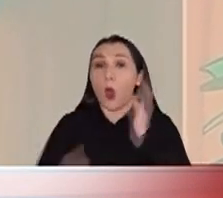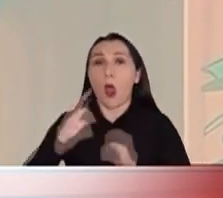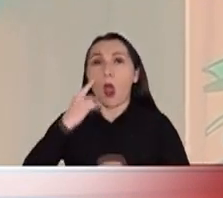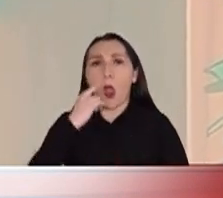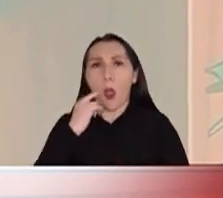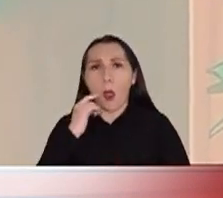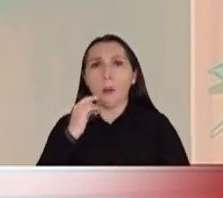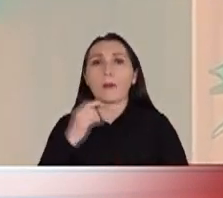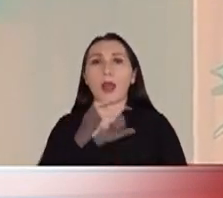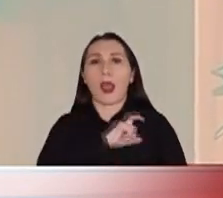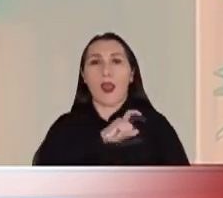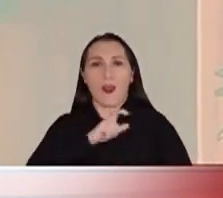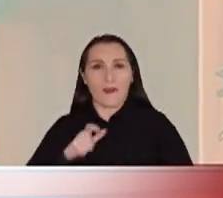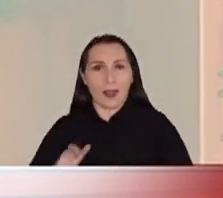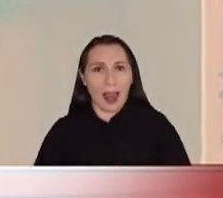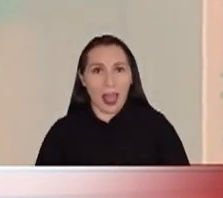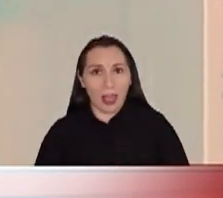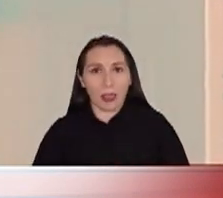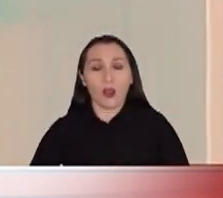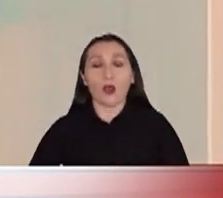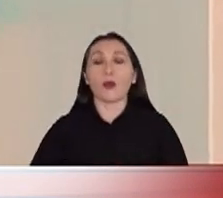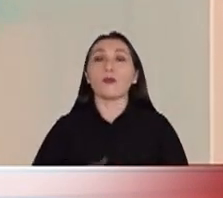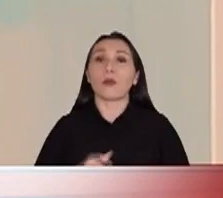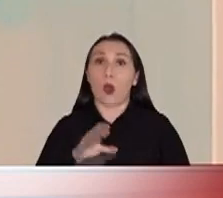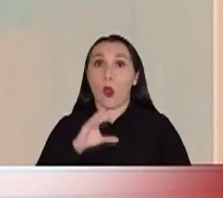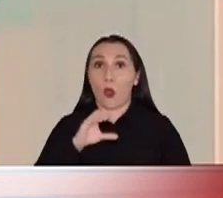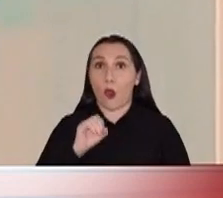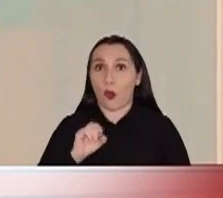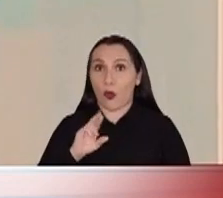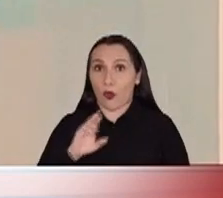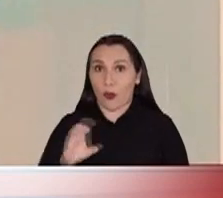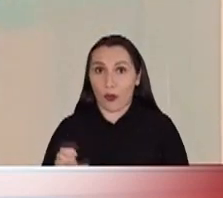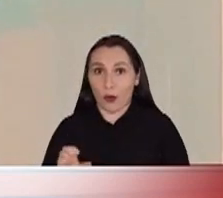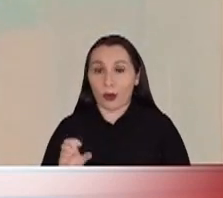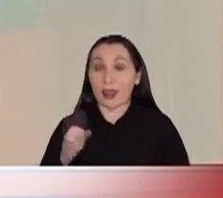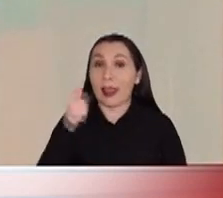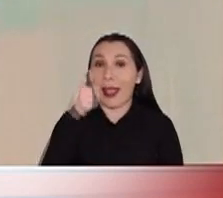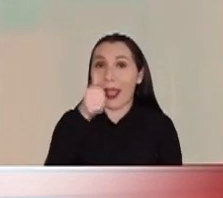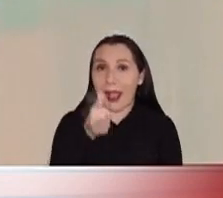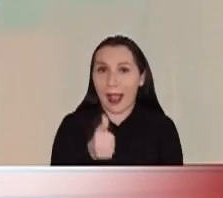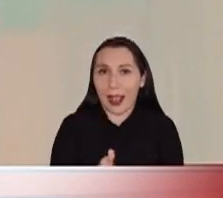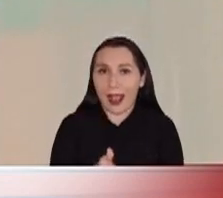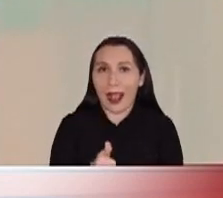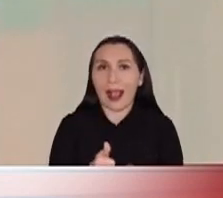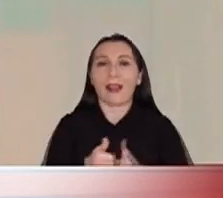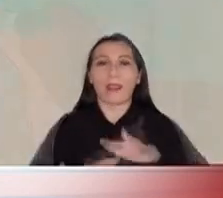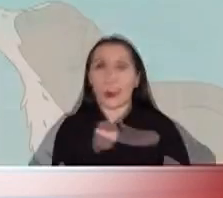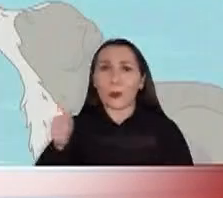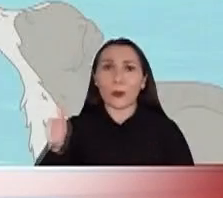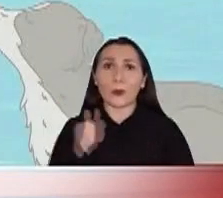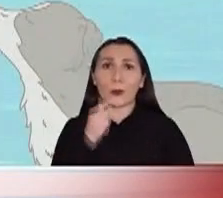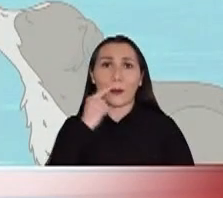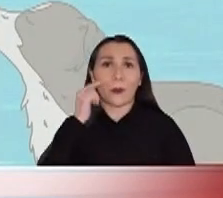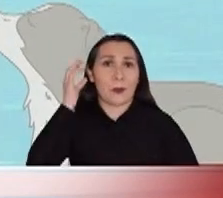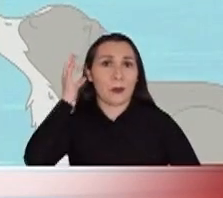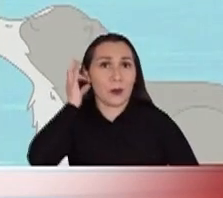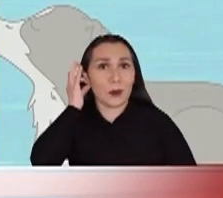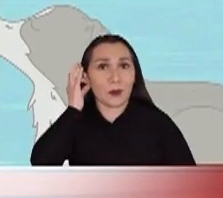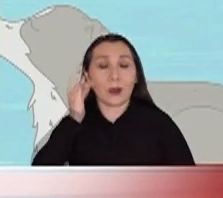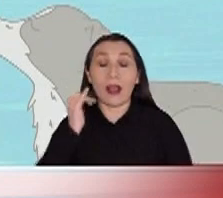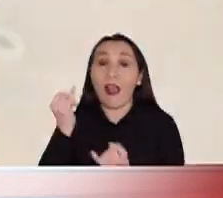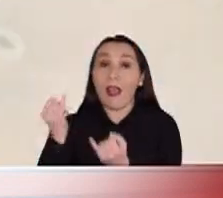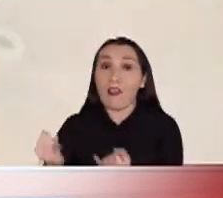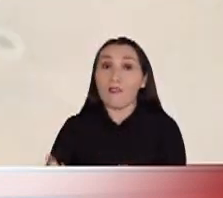la misma consulta de datos cada persona podrá conocer los candidatos o candidatas de su región y comuna con